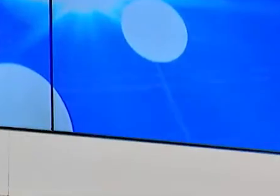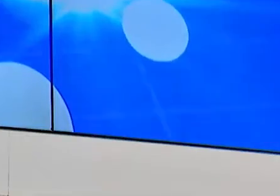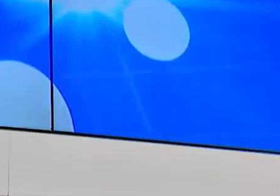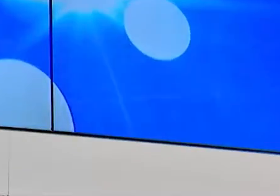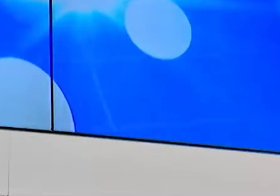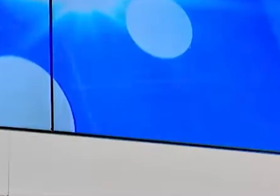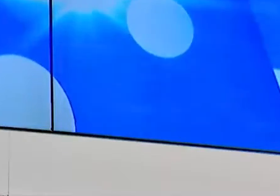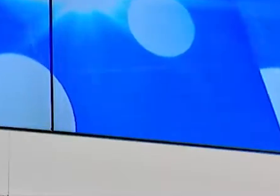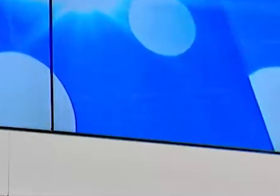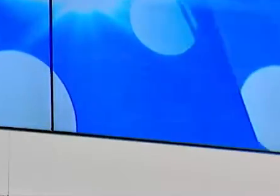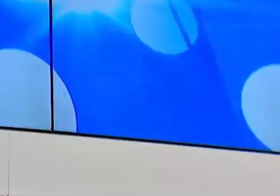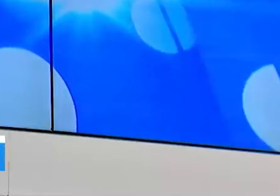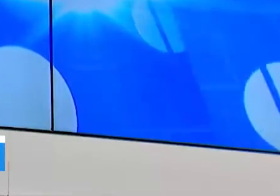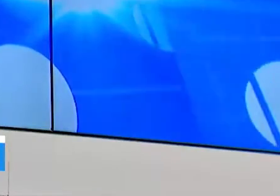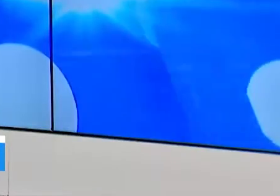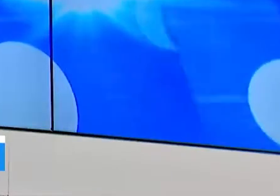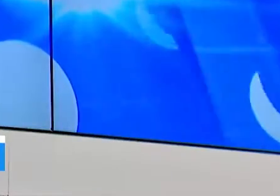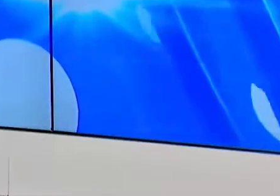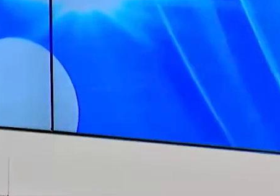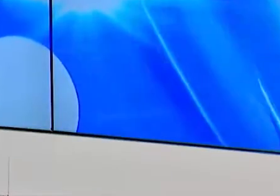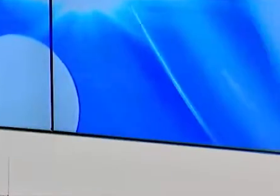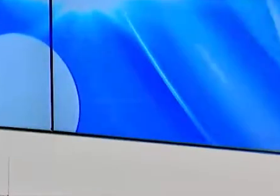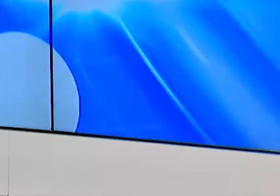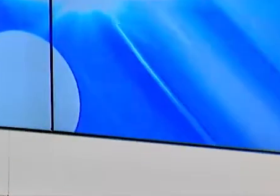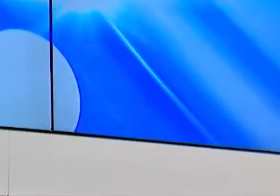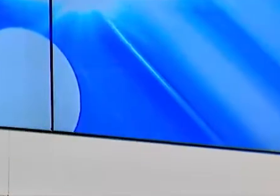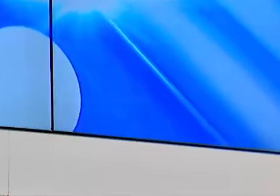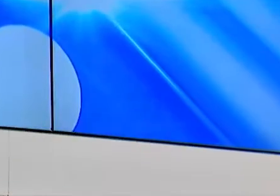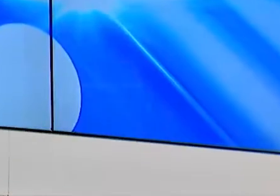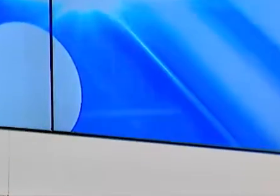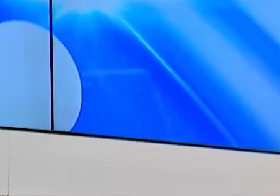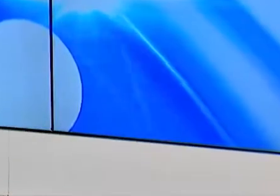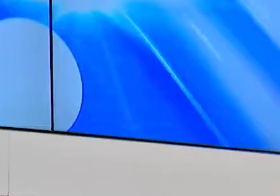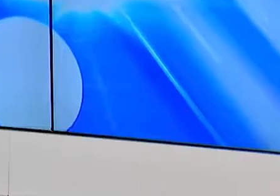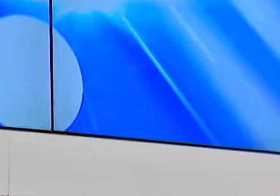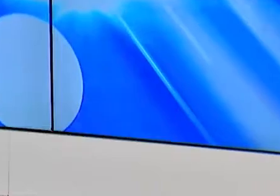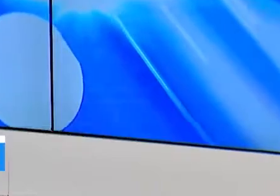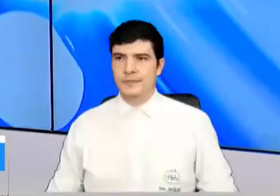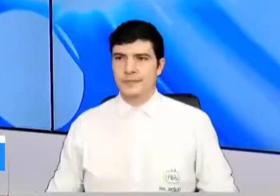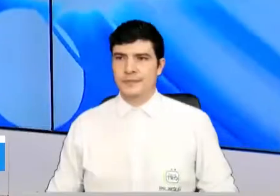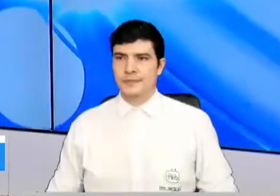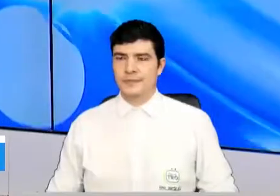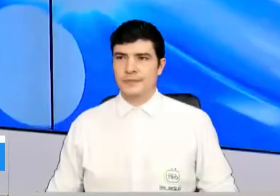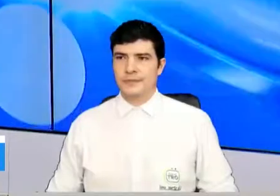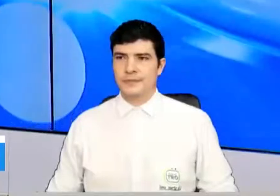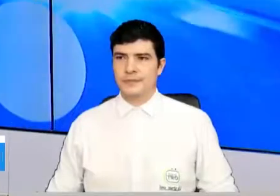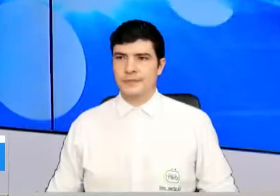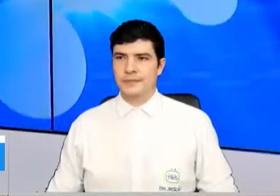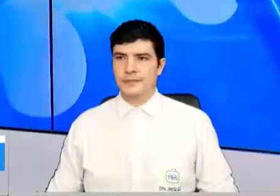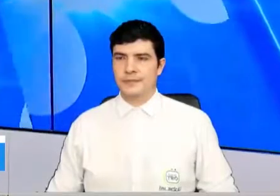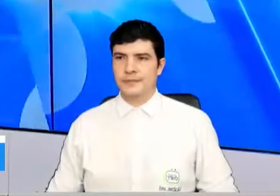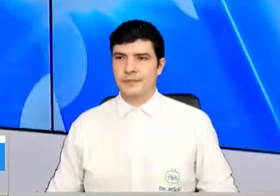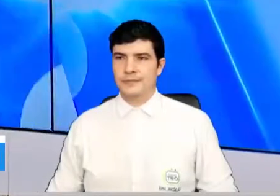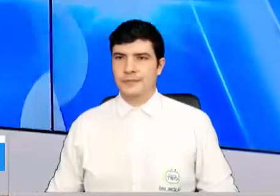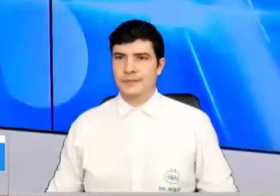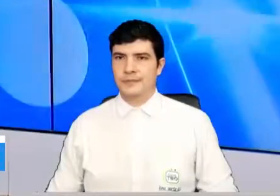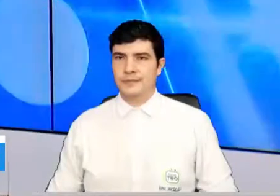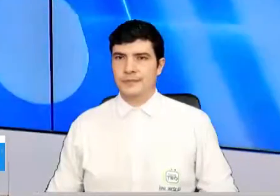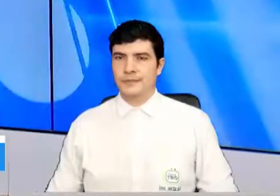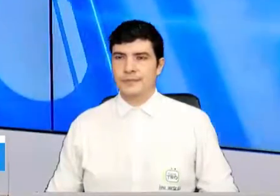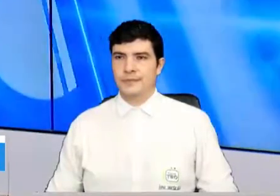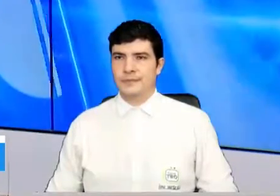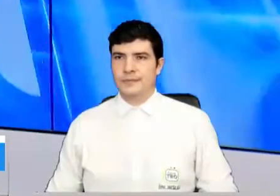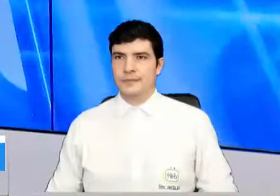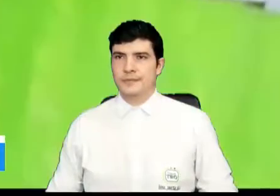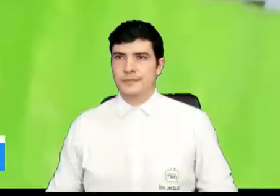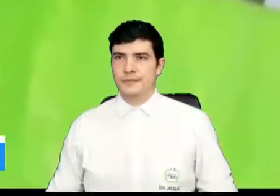Una muy mala noticia para la pesista colombiana Lady Solís. Ingresaron a su casa los ladrones, se le llevaron todo, incluyendo las medallas. Aquí está la deportista colombiana.